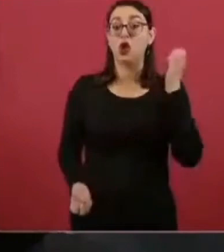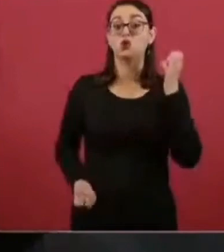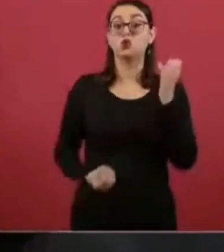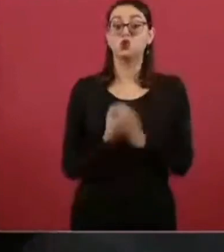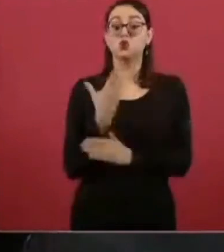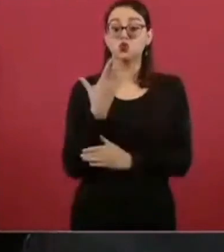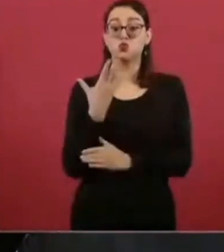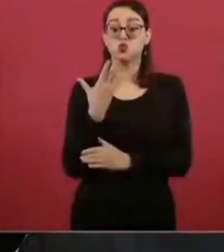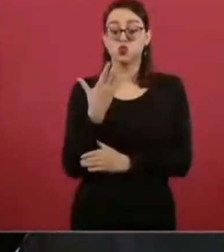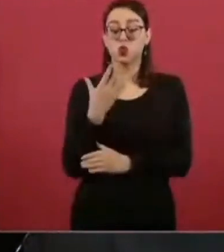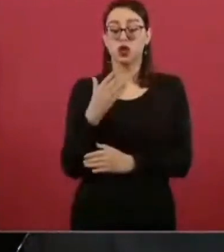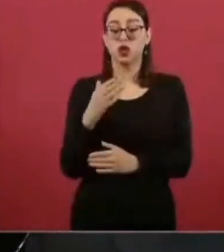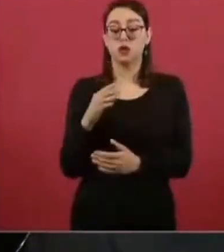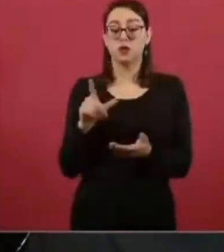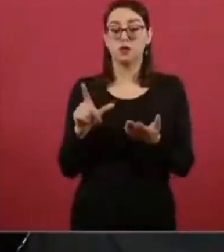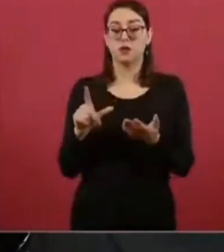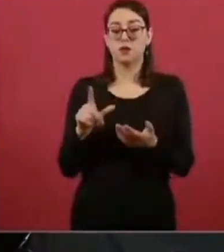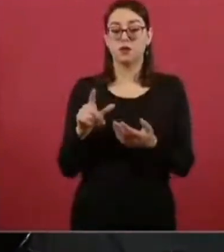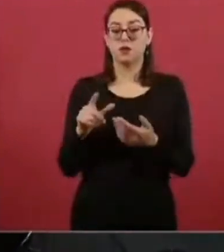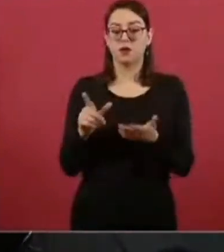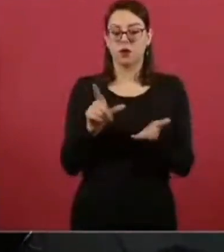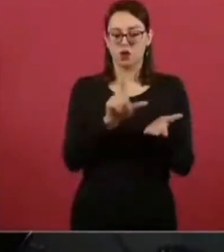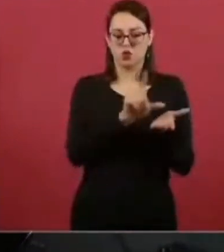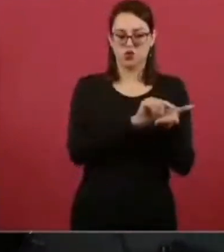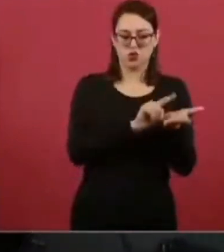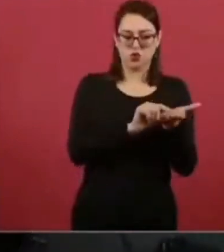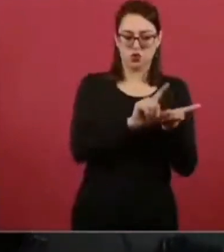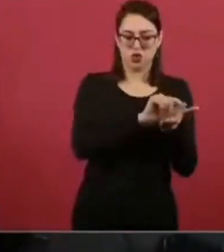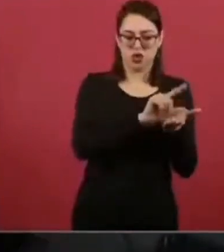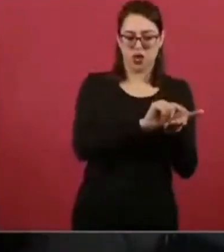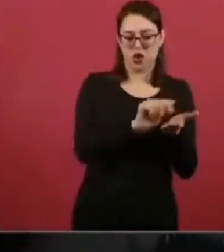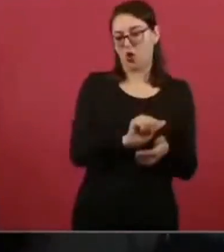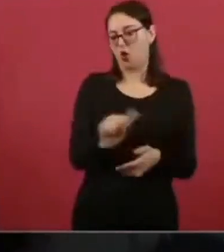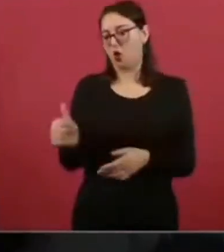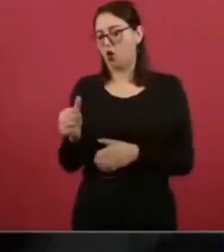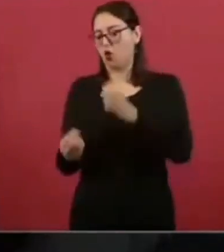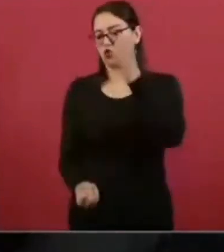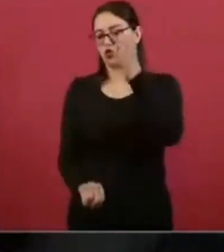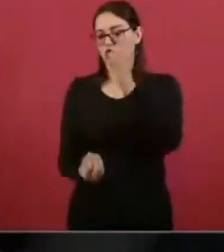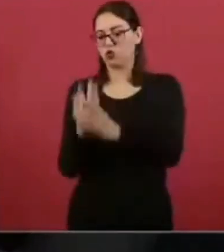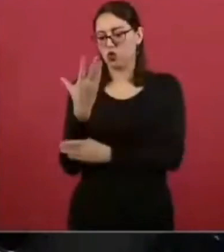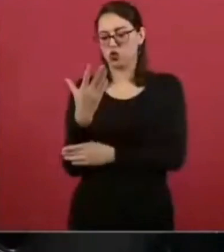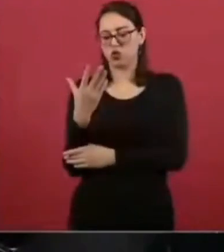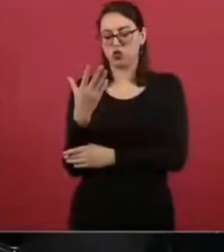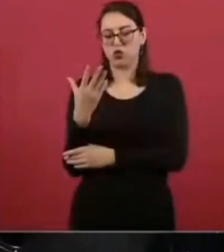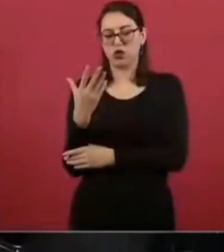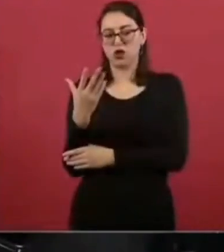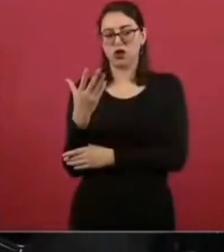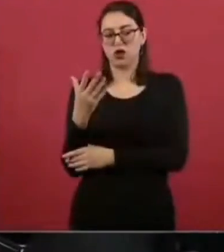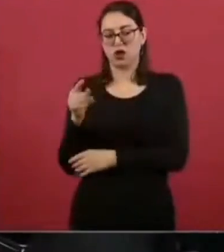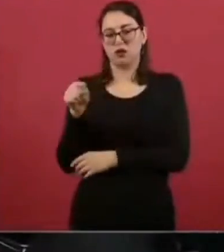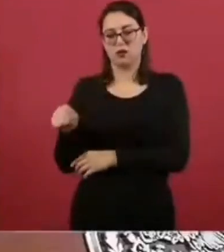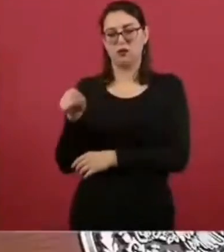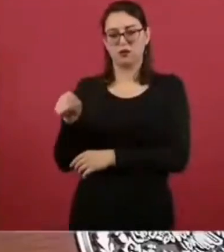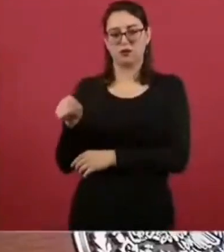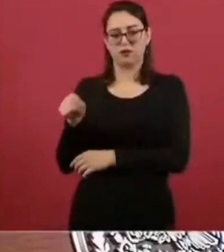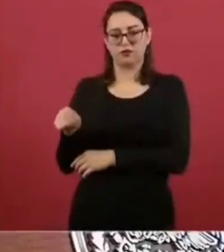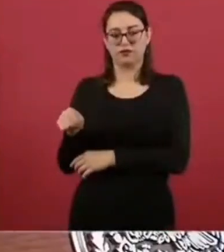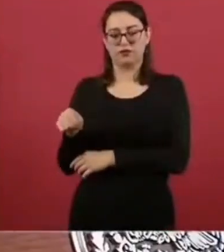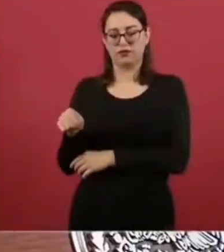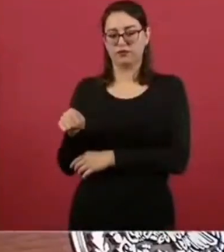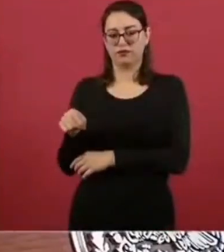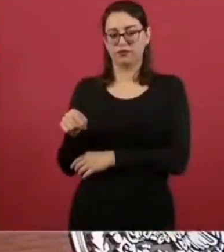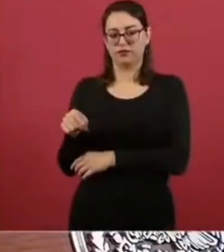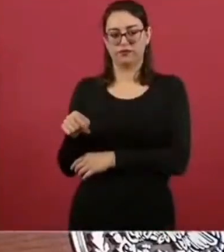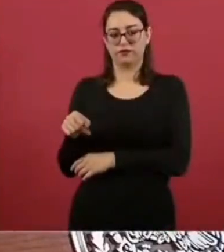Threads. Esa petición no, que le hizo. Decir. En bueno. El habla de mi pueblo, no.